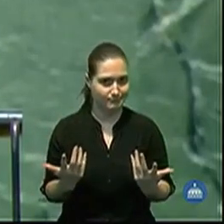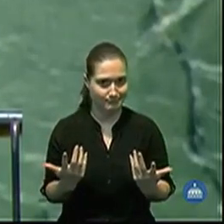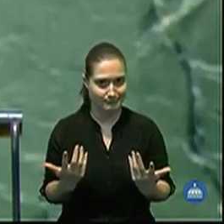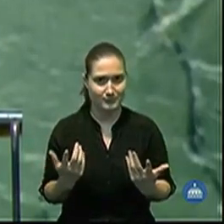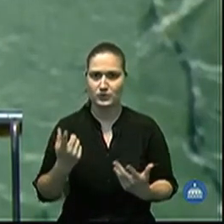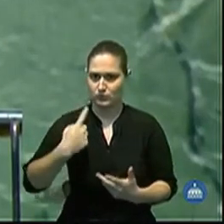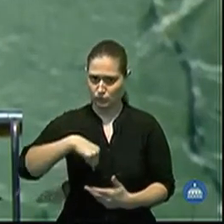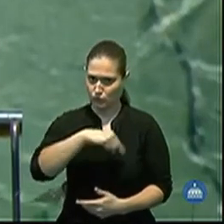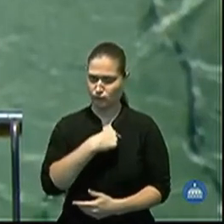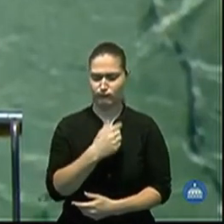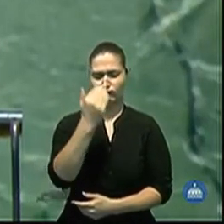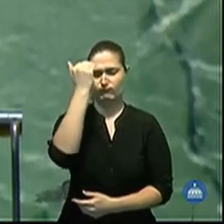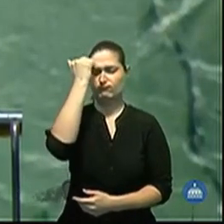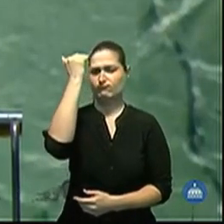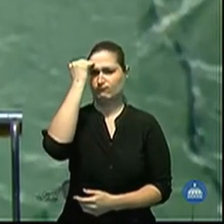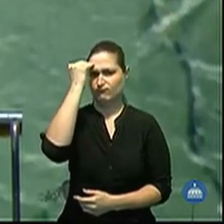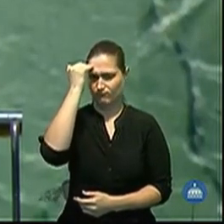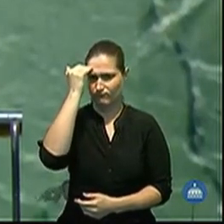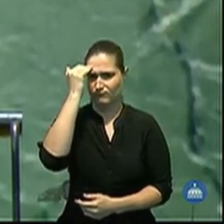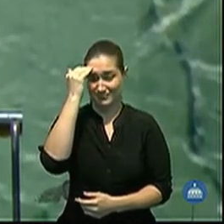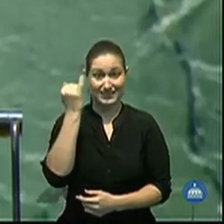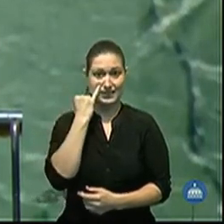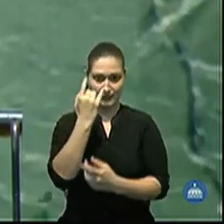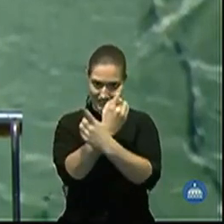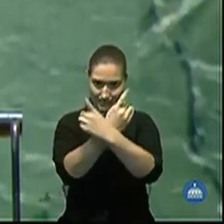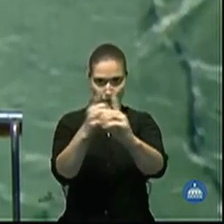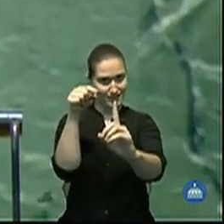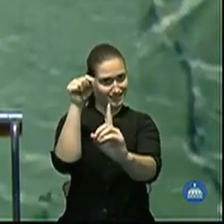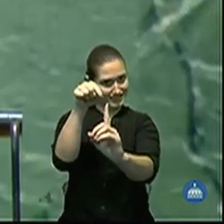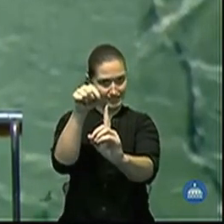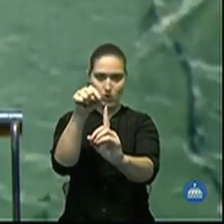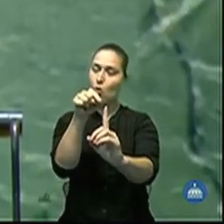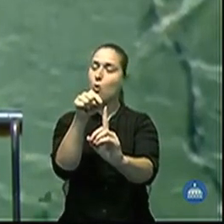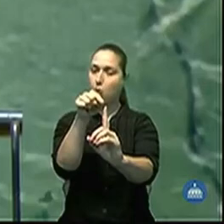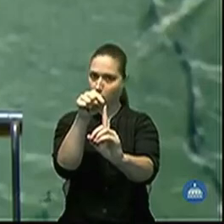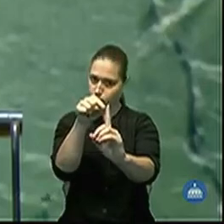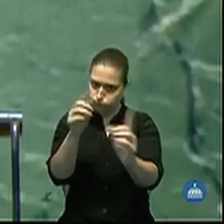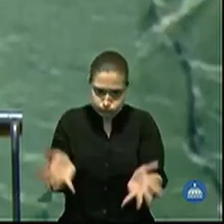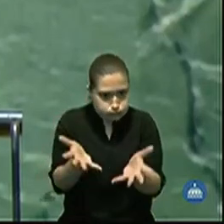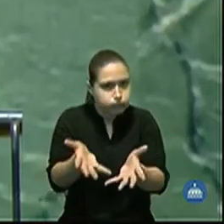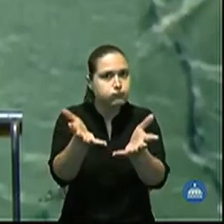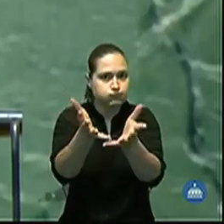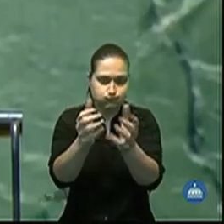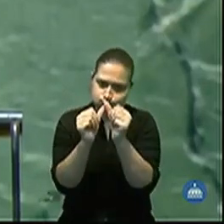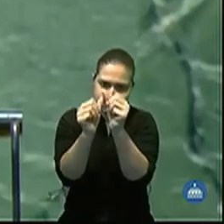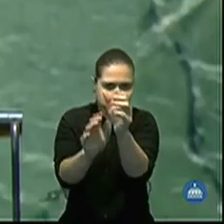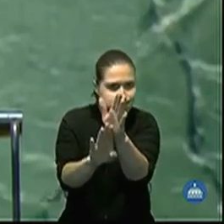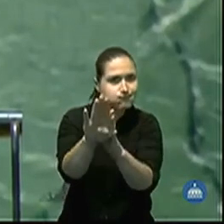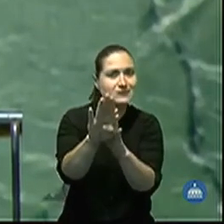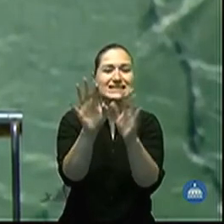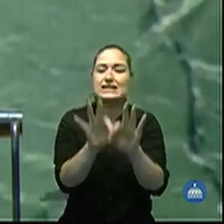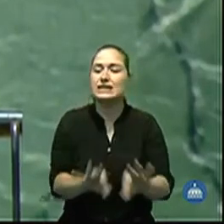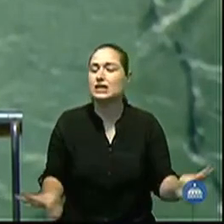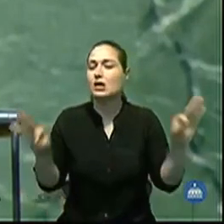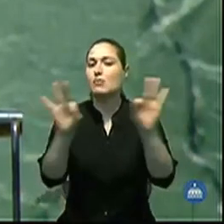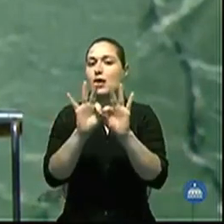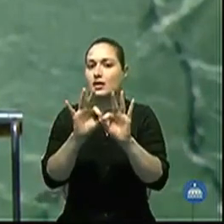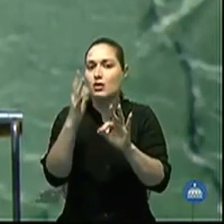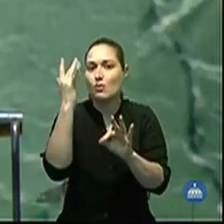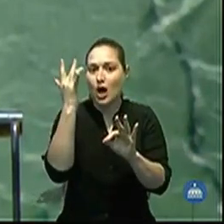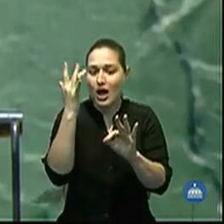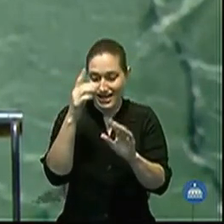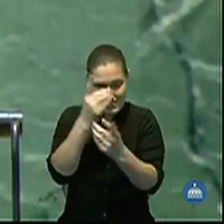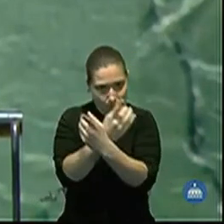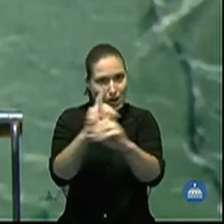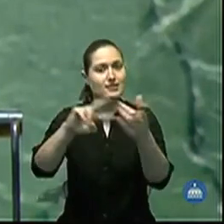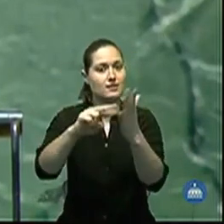convencidos de que la promoción de la democracia es un elemento esencial para la construcción de una paz duradera. La